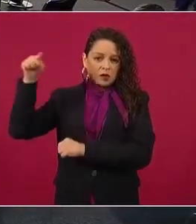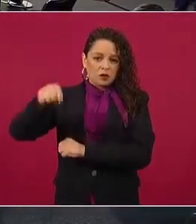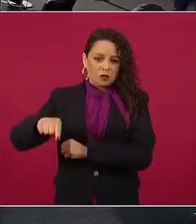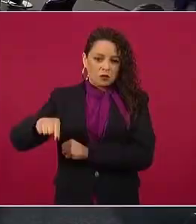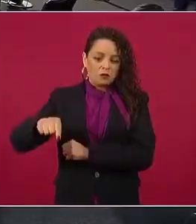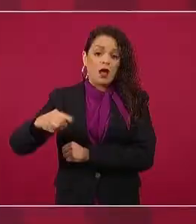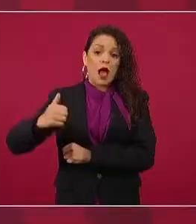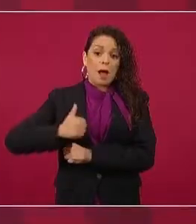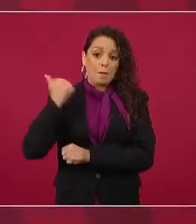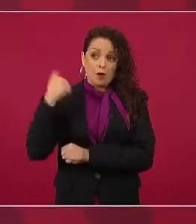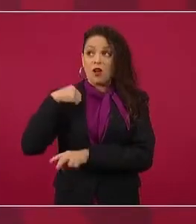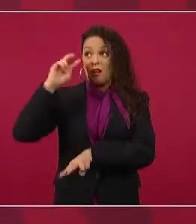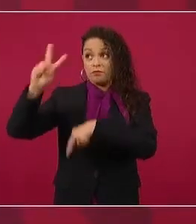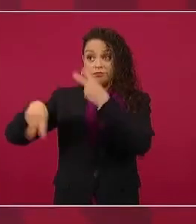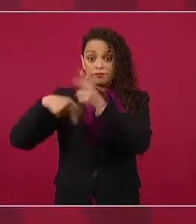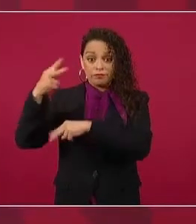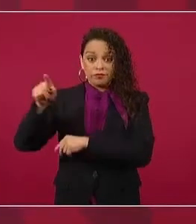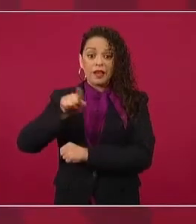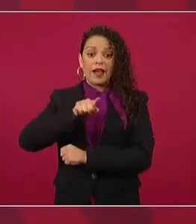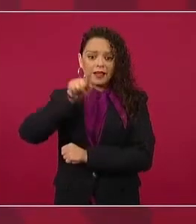aprovechando de que vamos para allá,